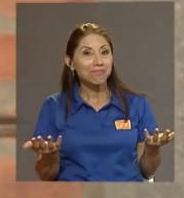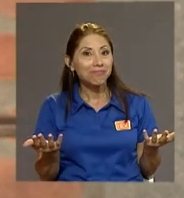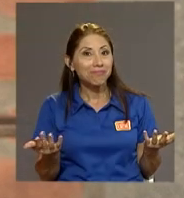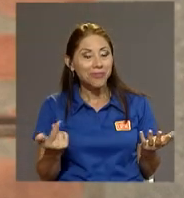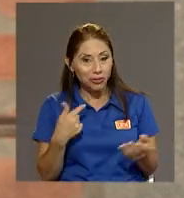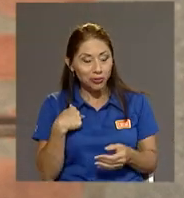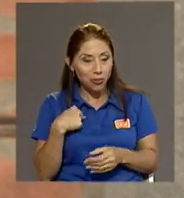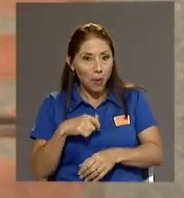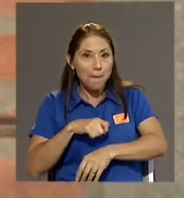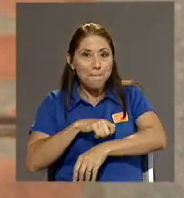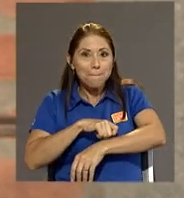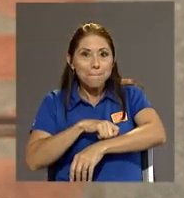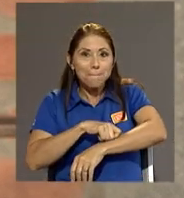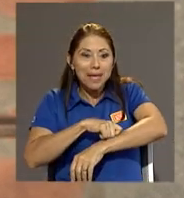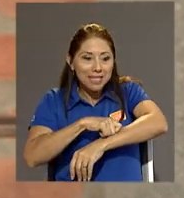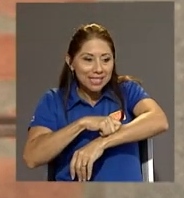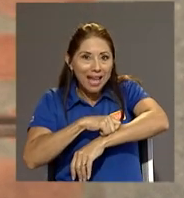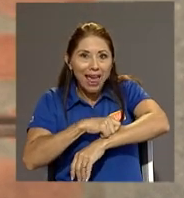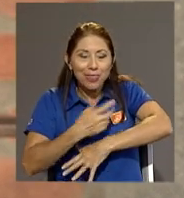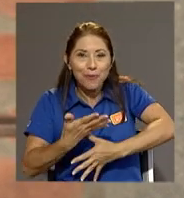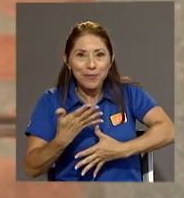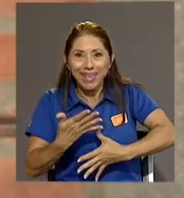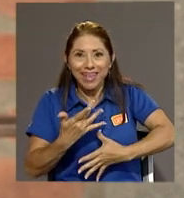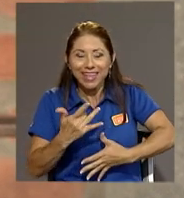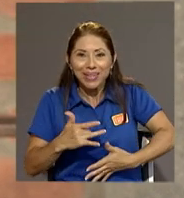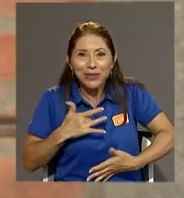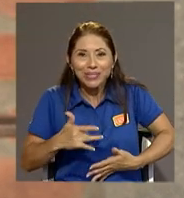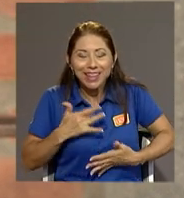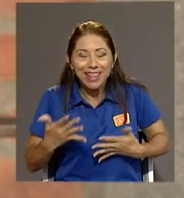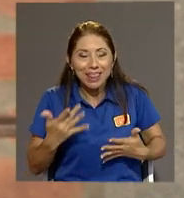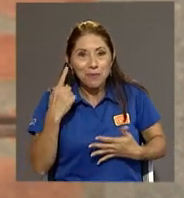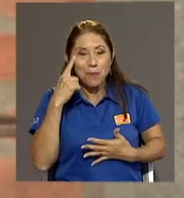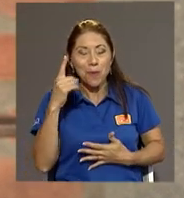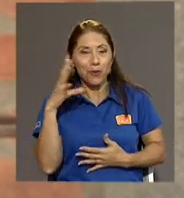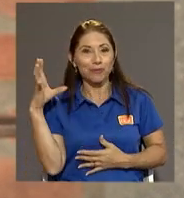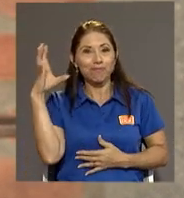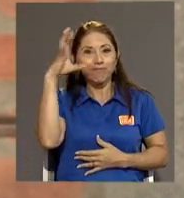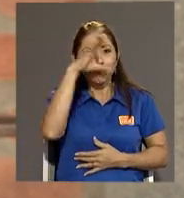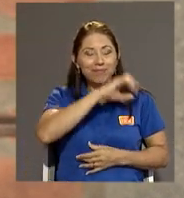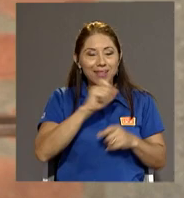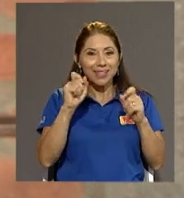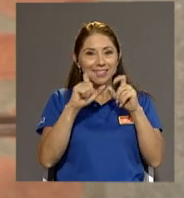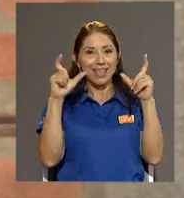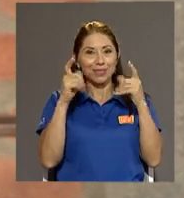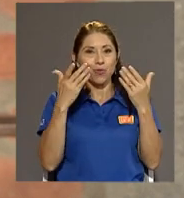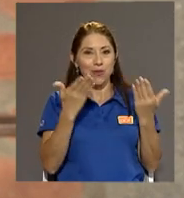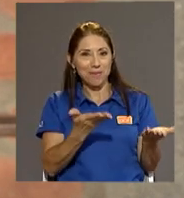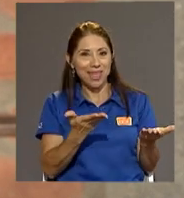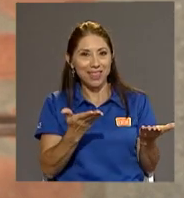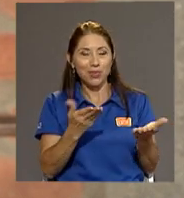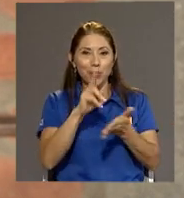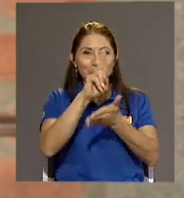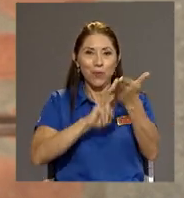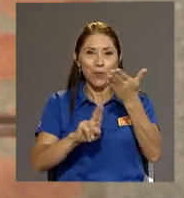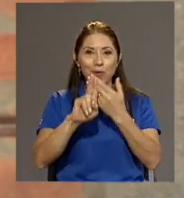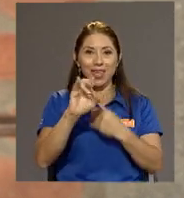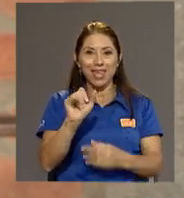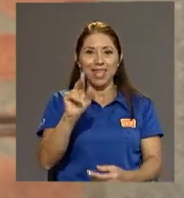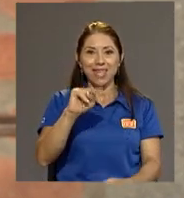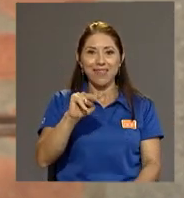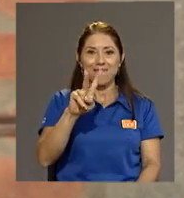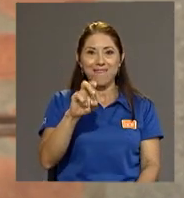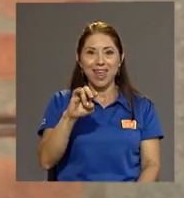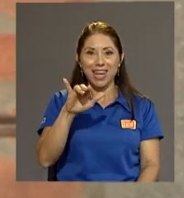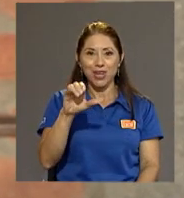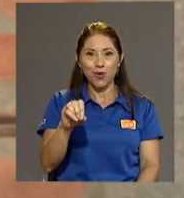pellizcándome y no sintiéndome de este descubrimiento de Invenio.